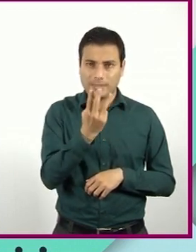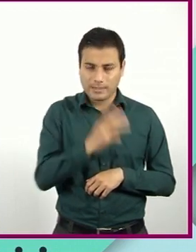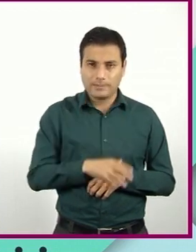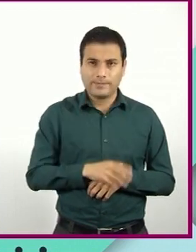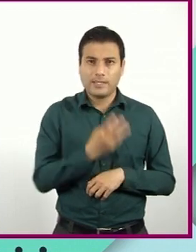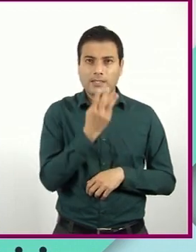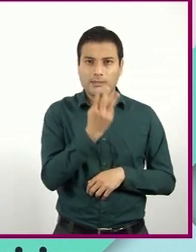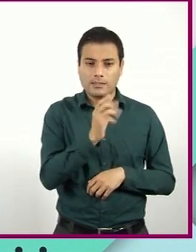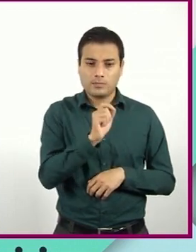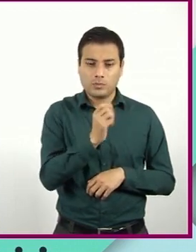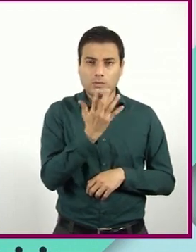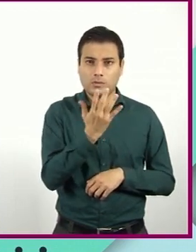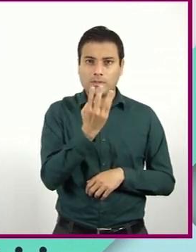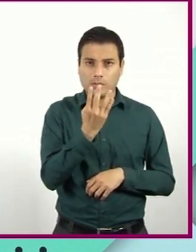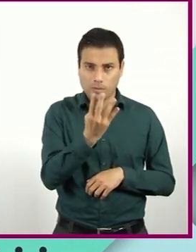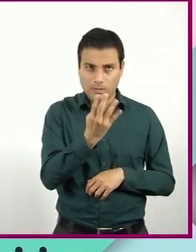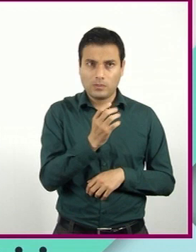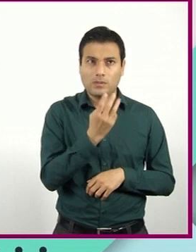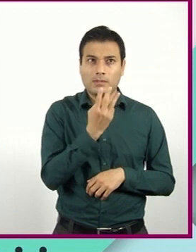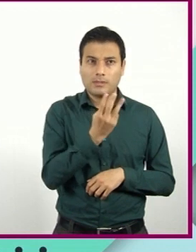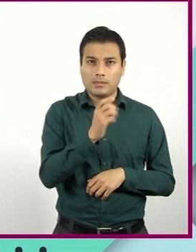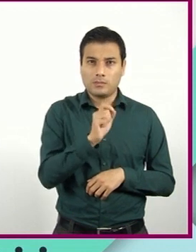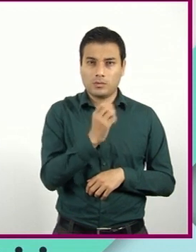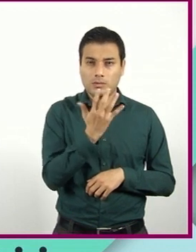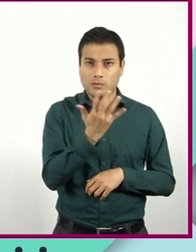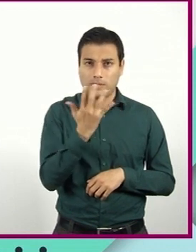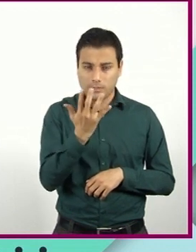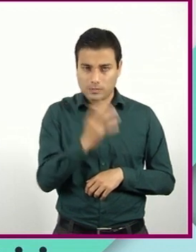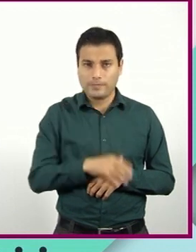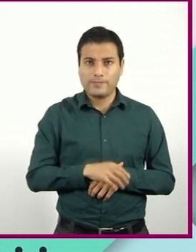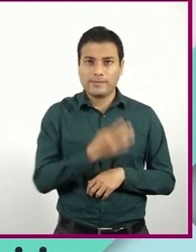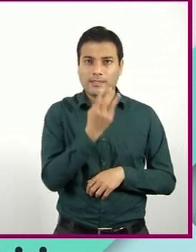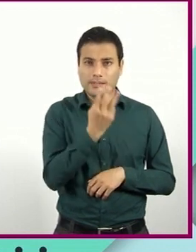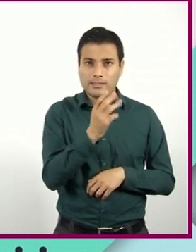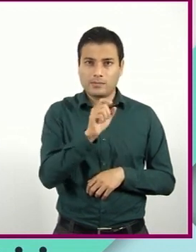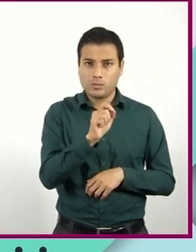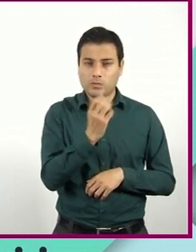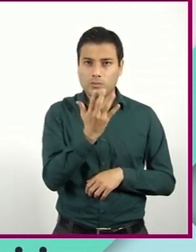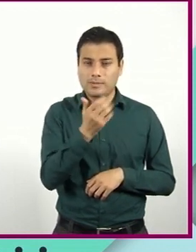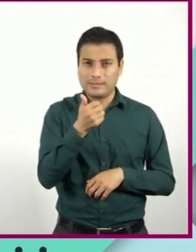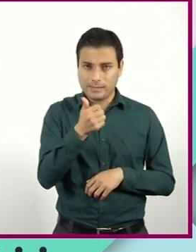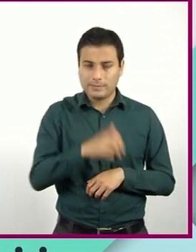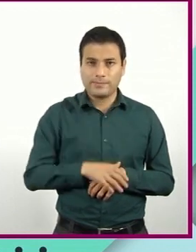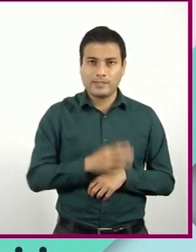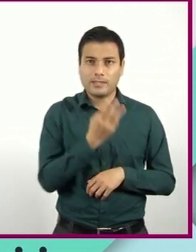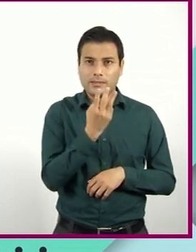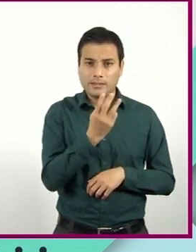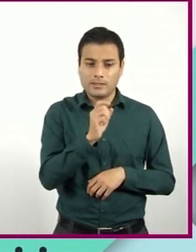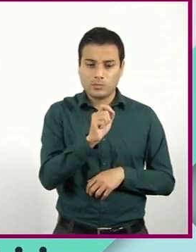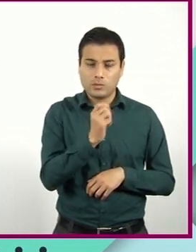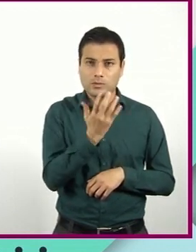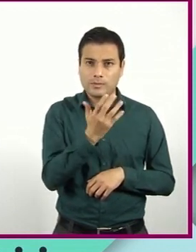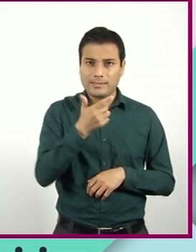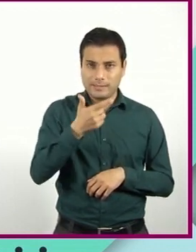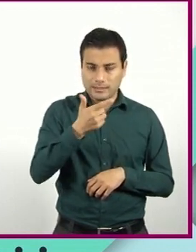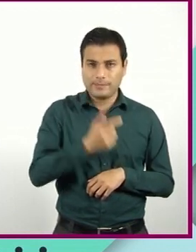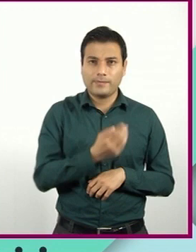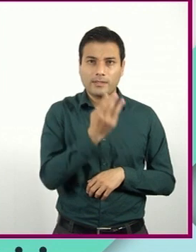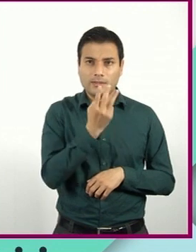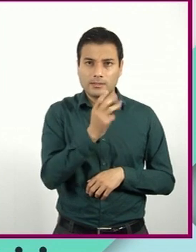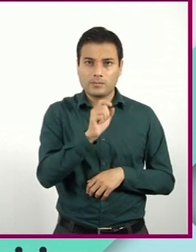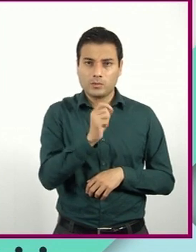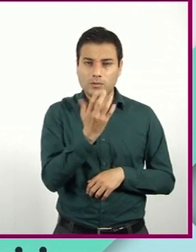3.53, 3.54, 3.55, 3.56,